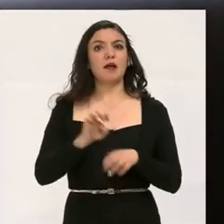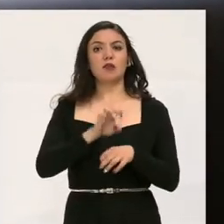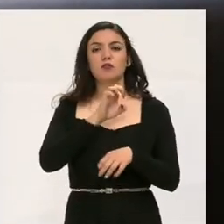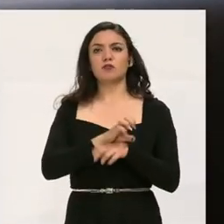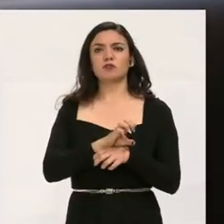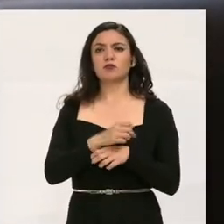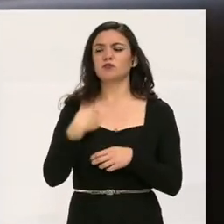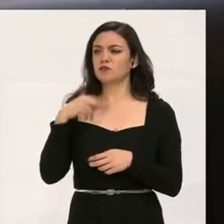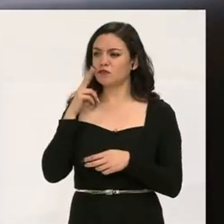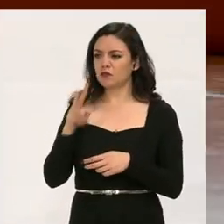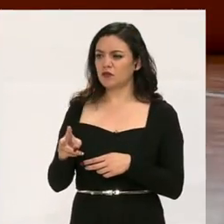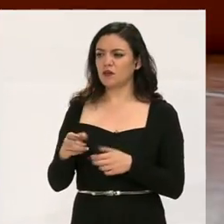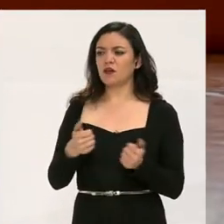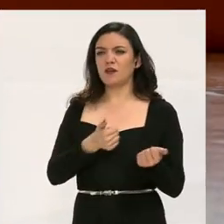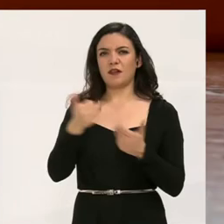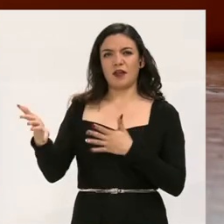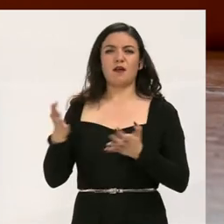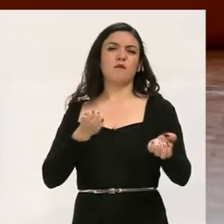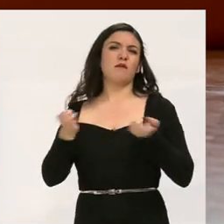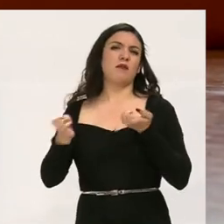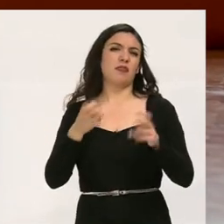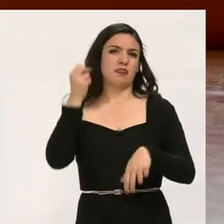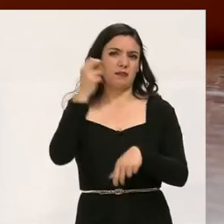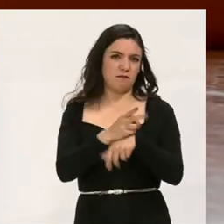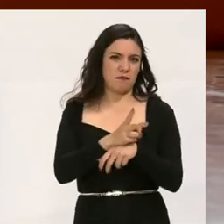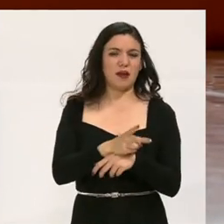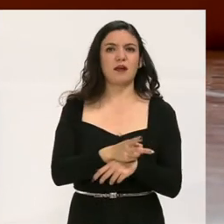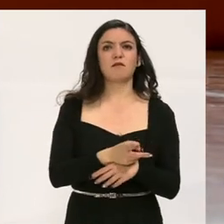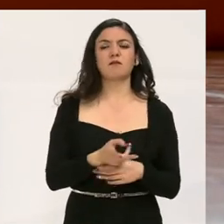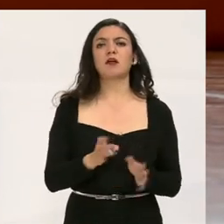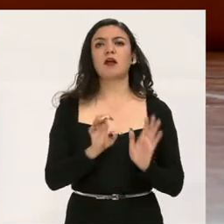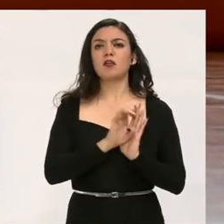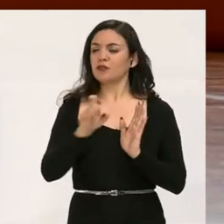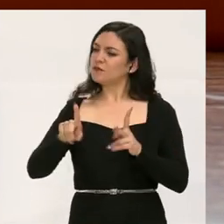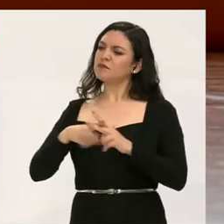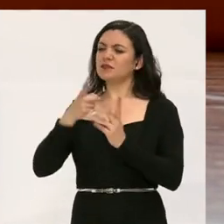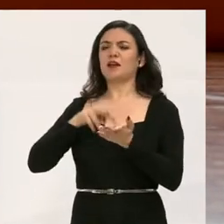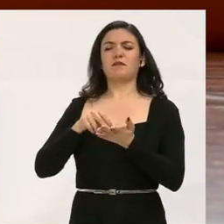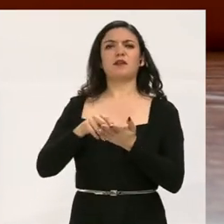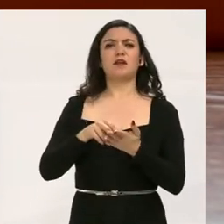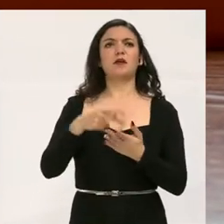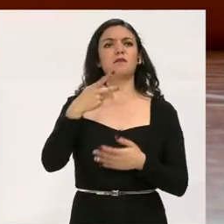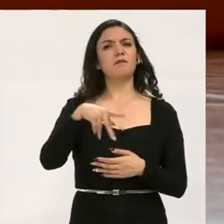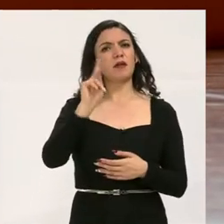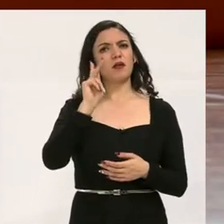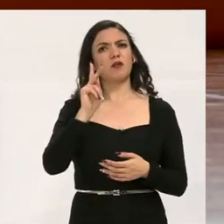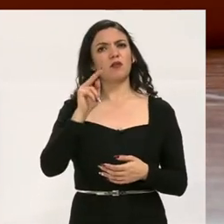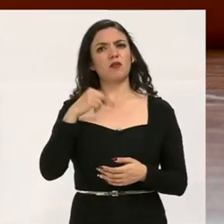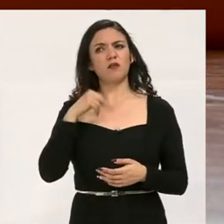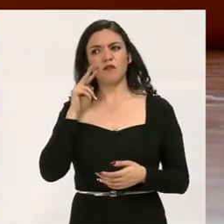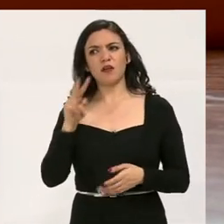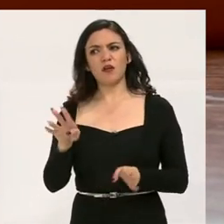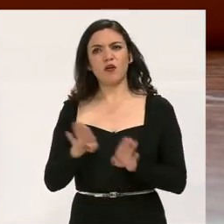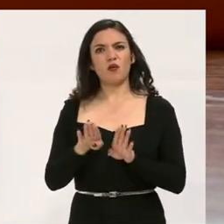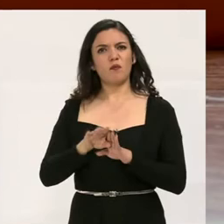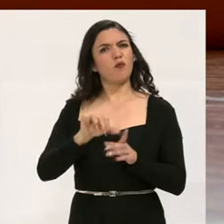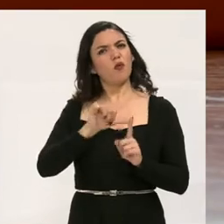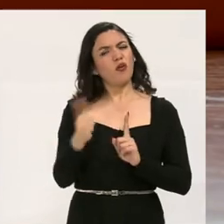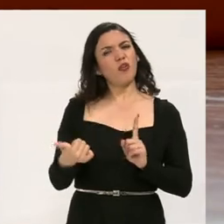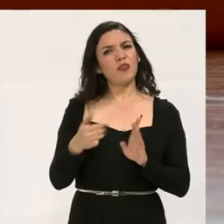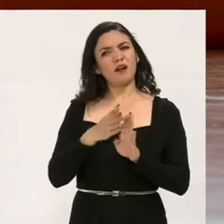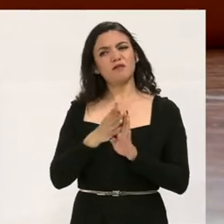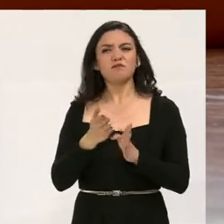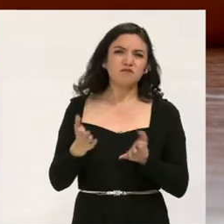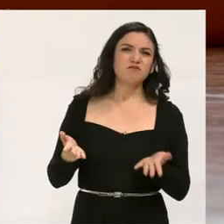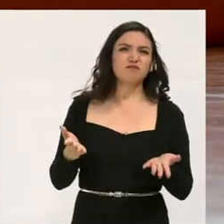¿no? Entonces lo empecé a llevar estimulación temprana y ya, caminó y todo. Pero pues de ahí ya vinieron como